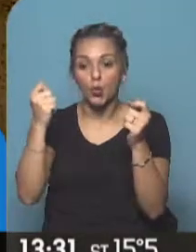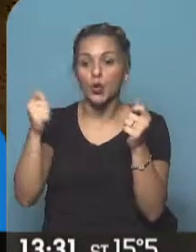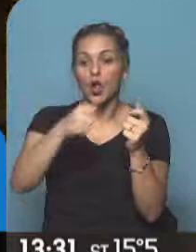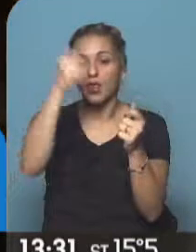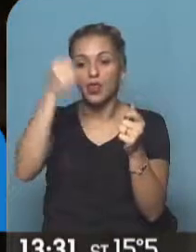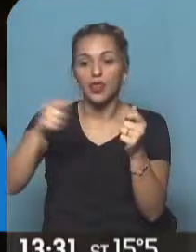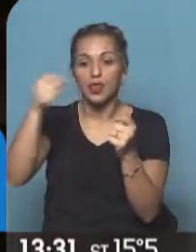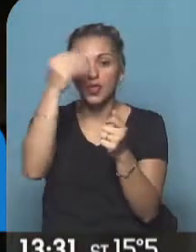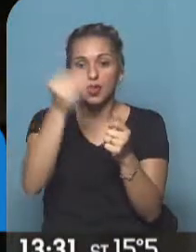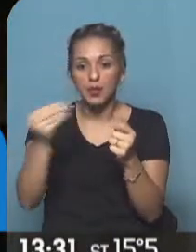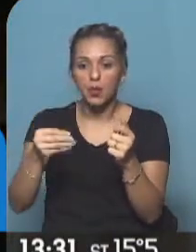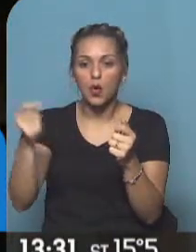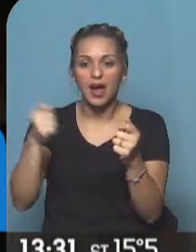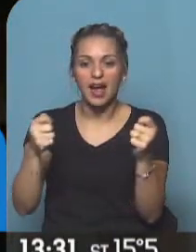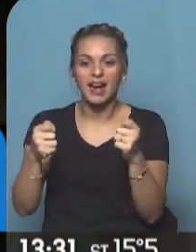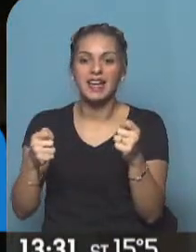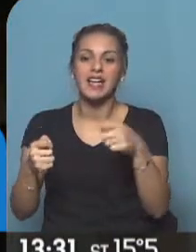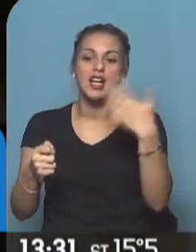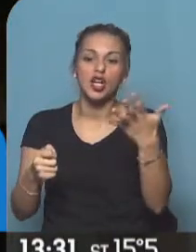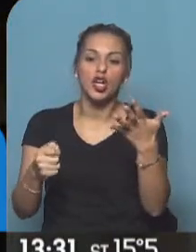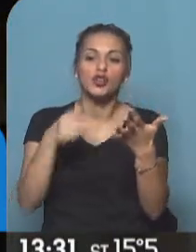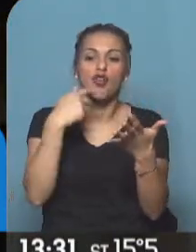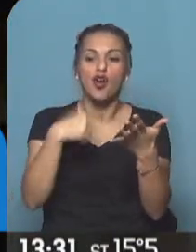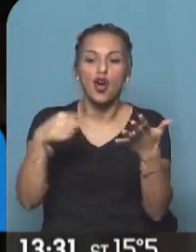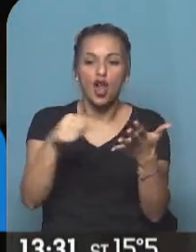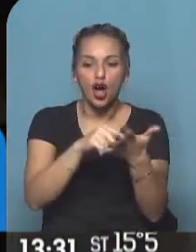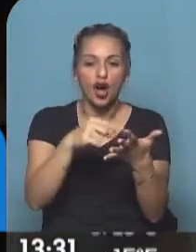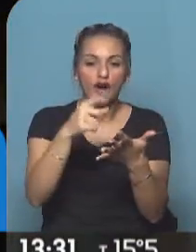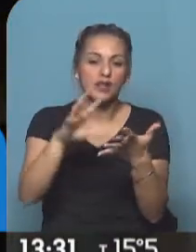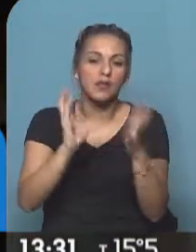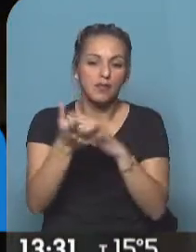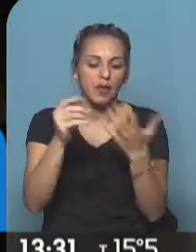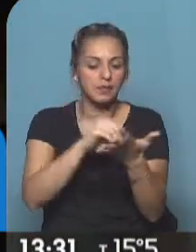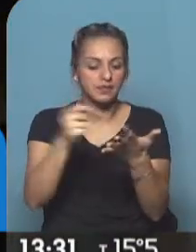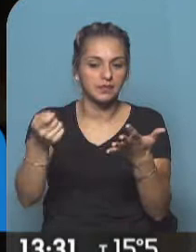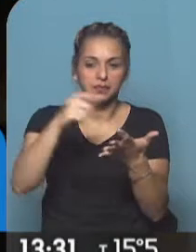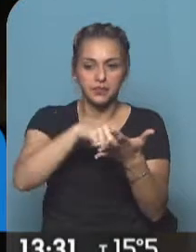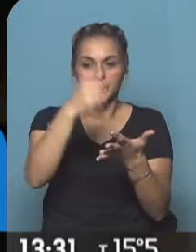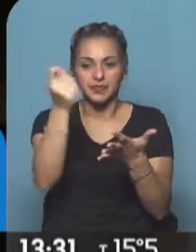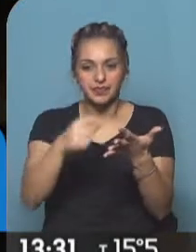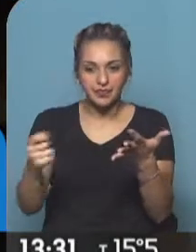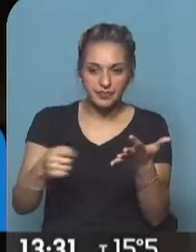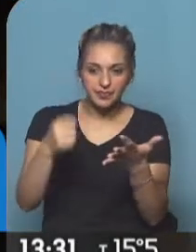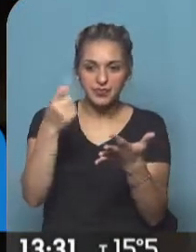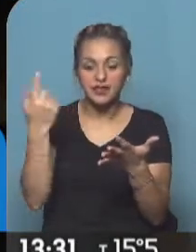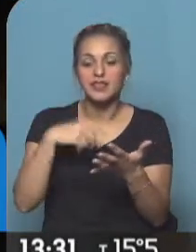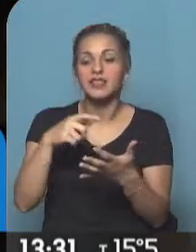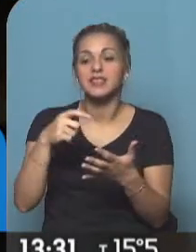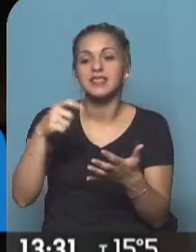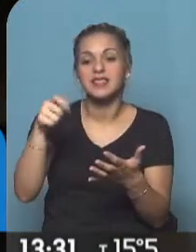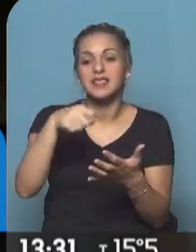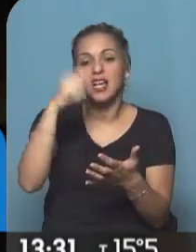el otro tiene la paleta, el tipo de pinceles y efectos que quiere realizar. Entonces, con ese control que dibuja,